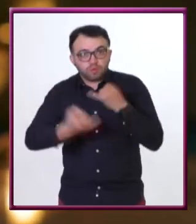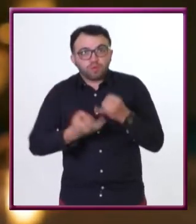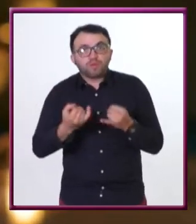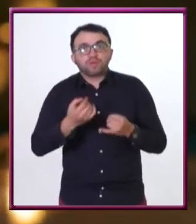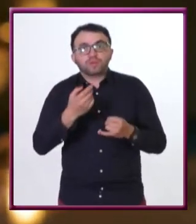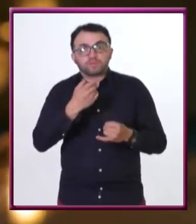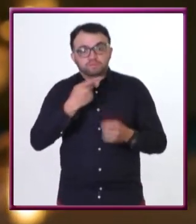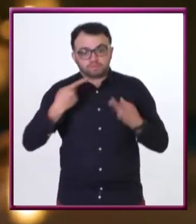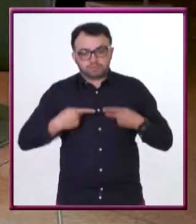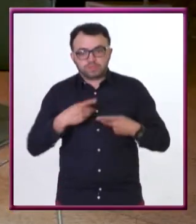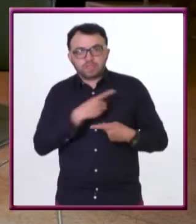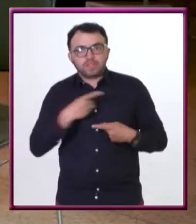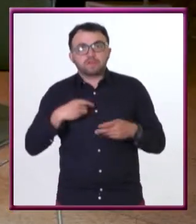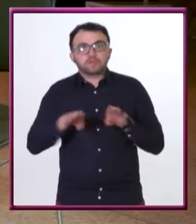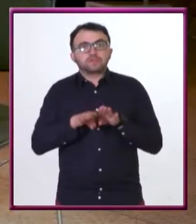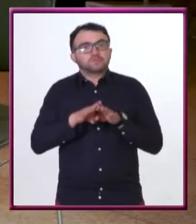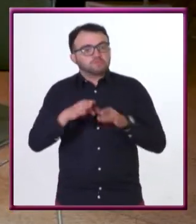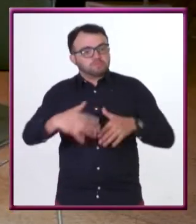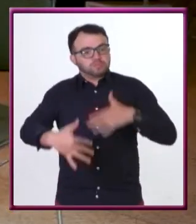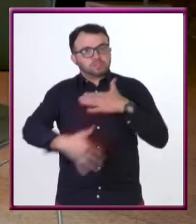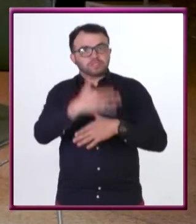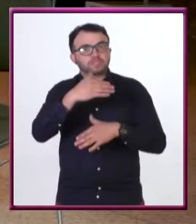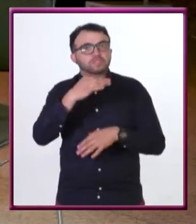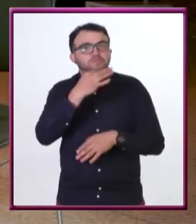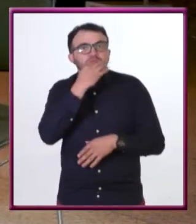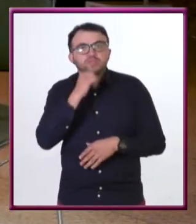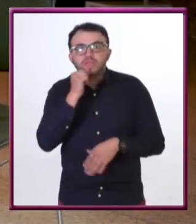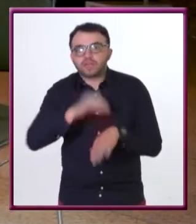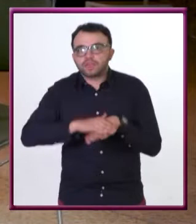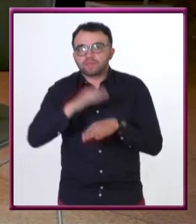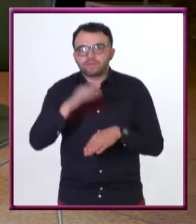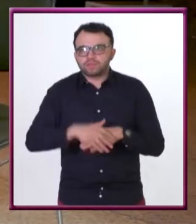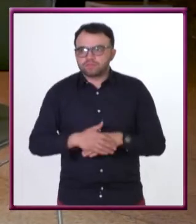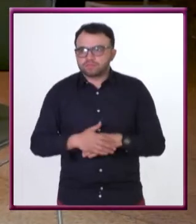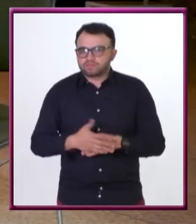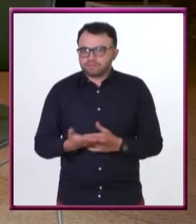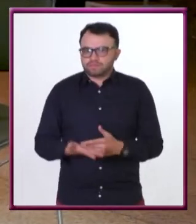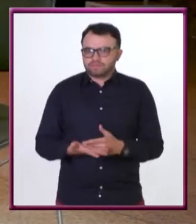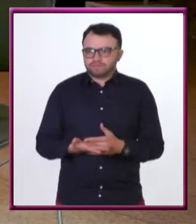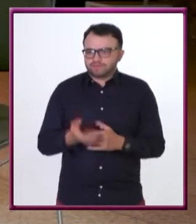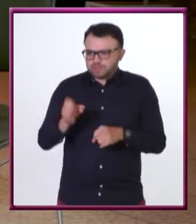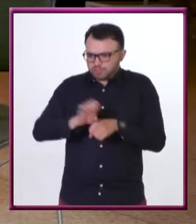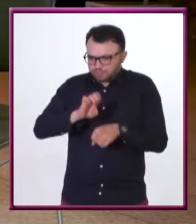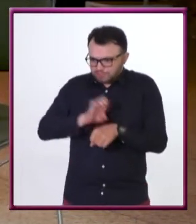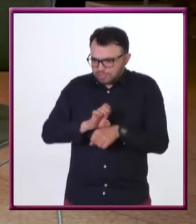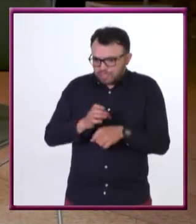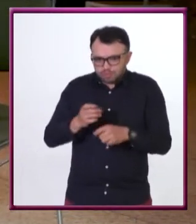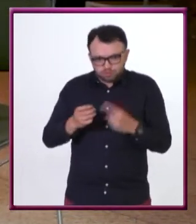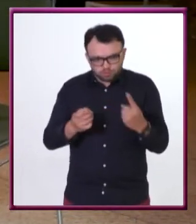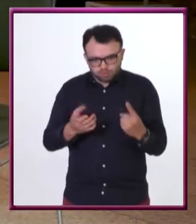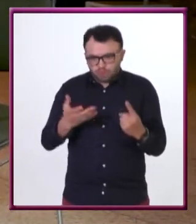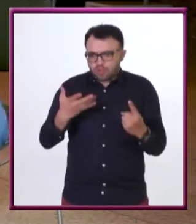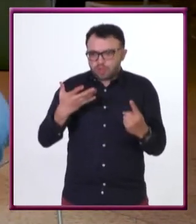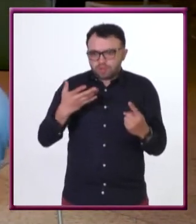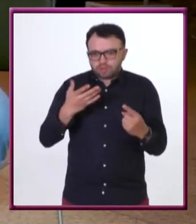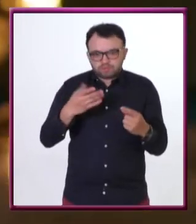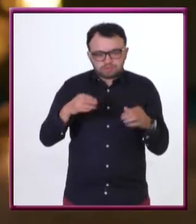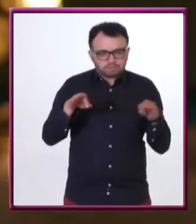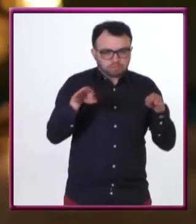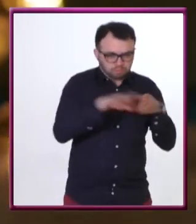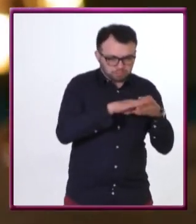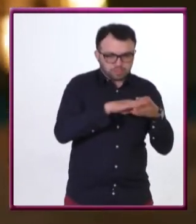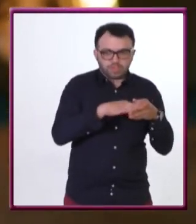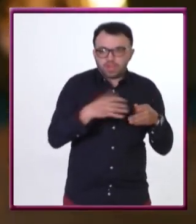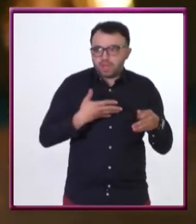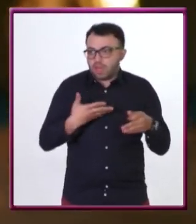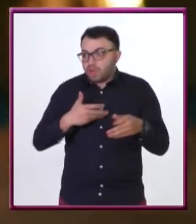de ese tiempo, pierde. Ah, pero entonces hay juegos eternos. Don exagerado y ahora obsesivo del tiempo. Mira,